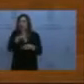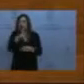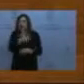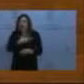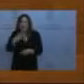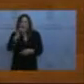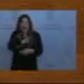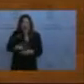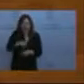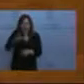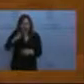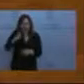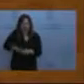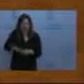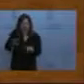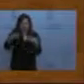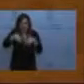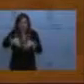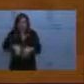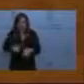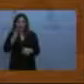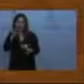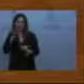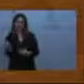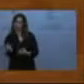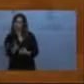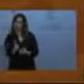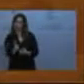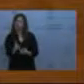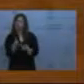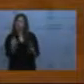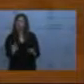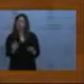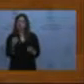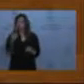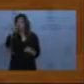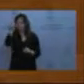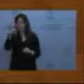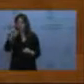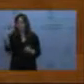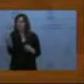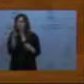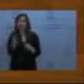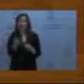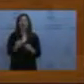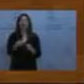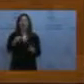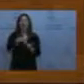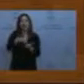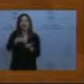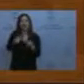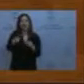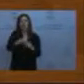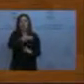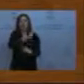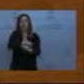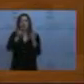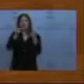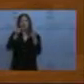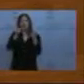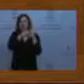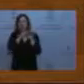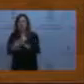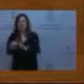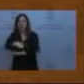adquiera estos valores y realmente no es así. Y decía Cecchini, reclama políticas educativas, reclamaba acción desde la educación y desde la administración que